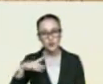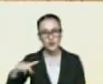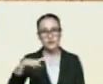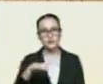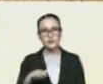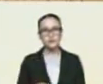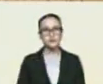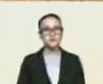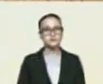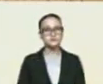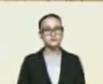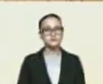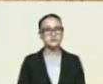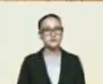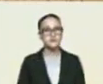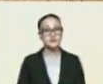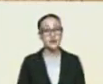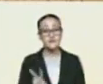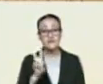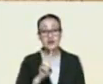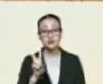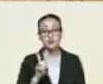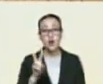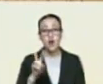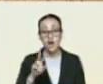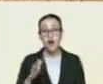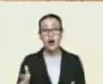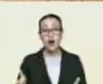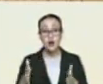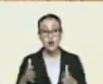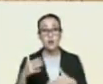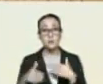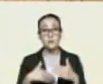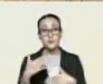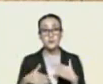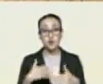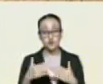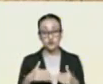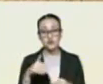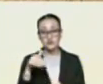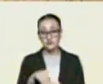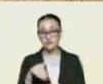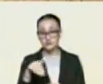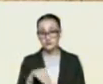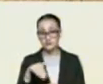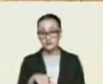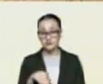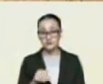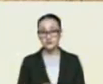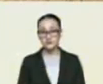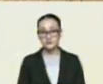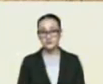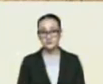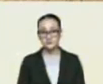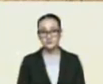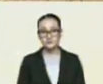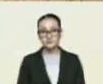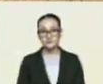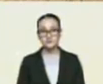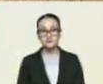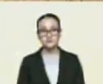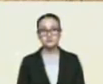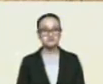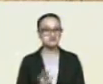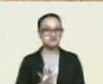El país entero ganó con este proceso electoral que, como sabemos, se llevó en la mayor